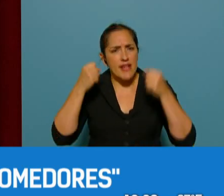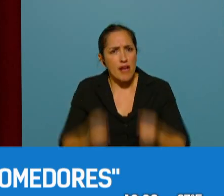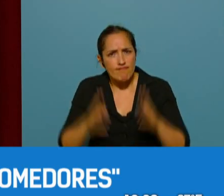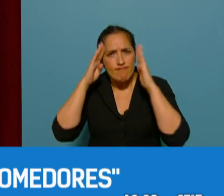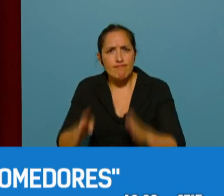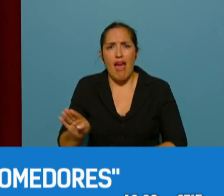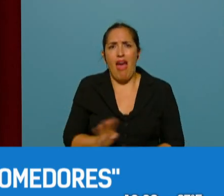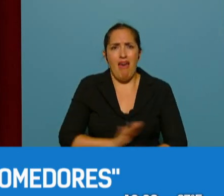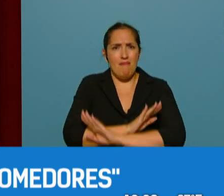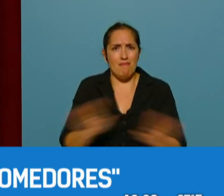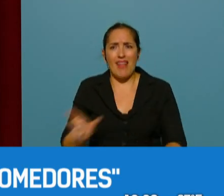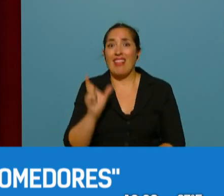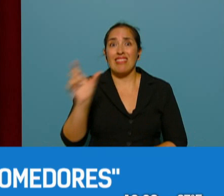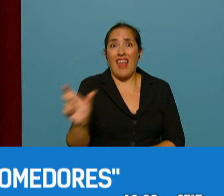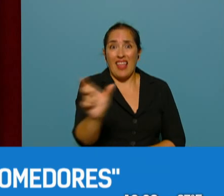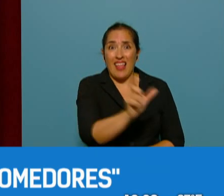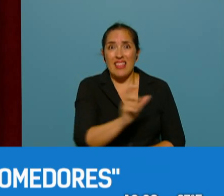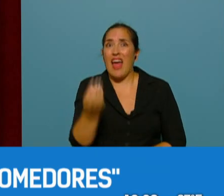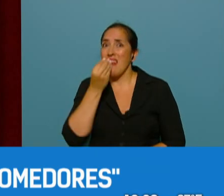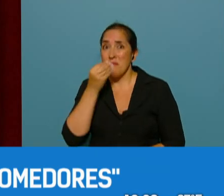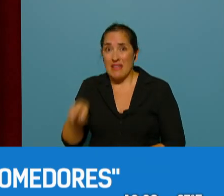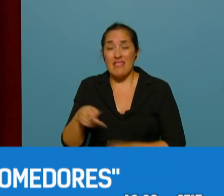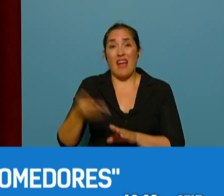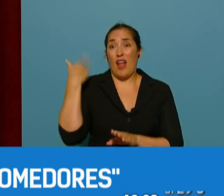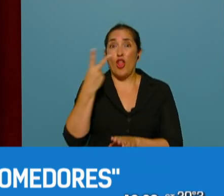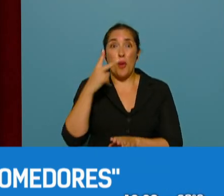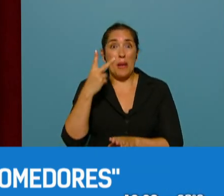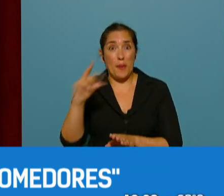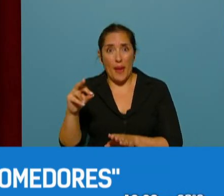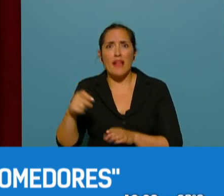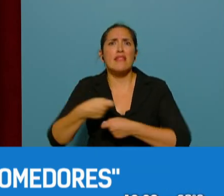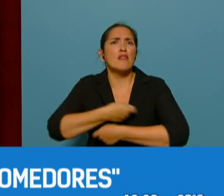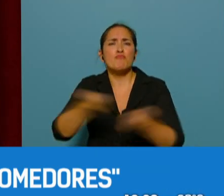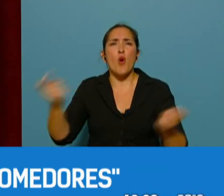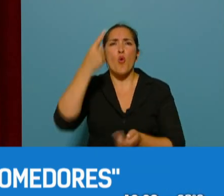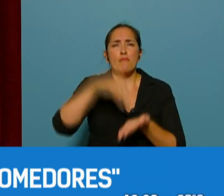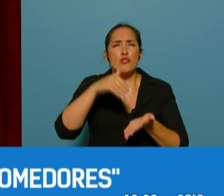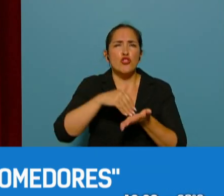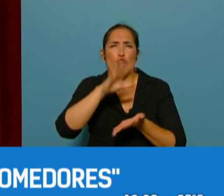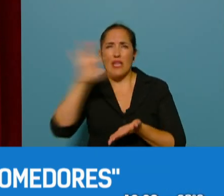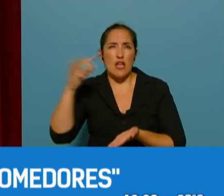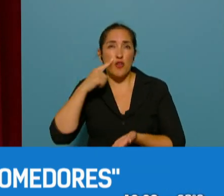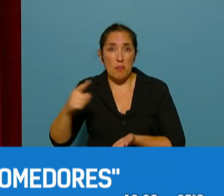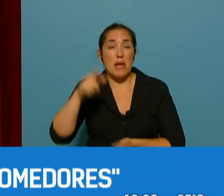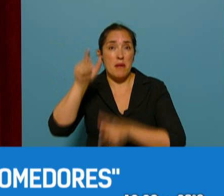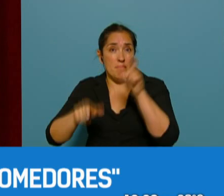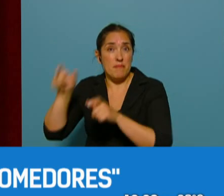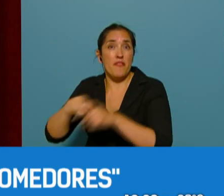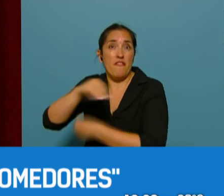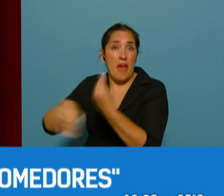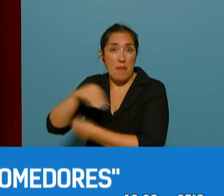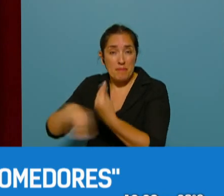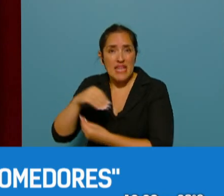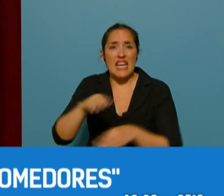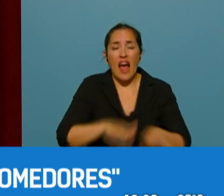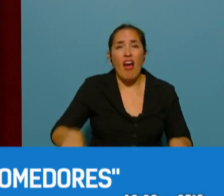el despliegue de la tarjeta alimentar que a fines del 2020 alcanzó a más de 1,5 millones de familias con niñas y niños de hasta